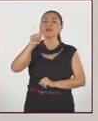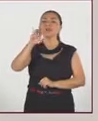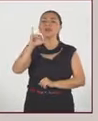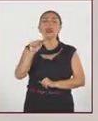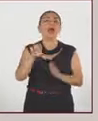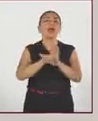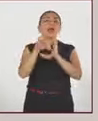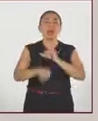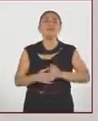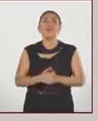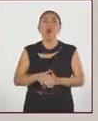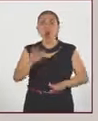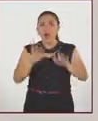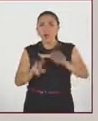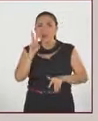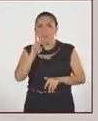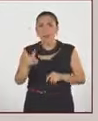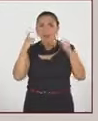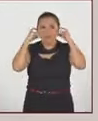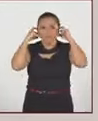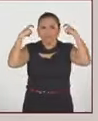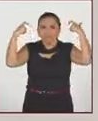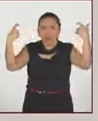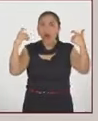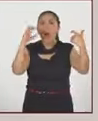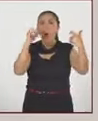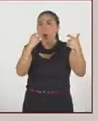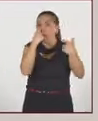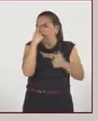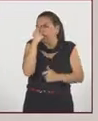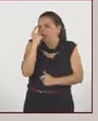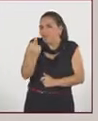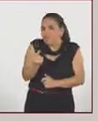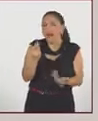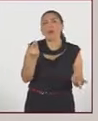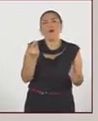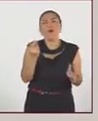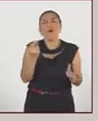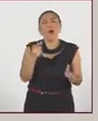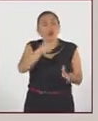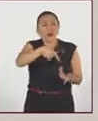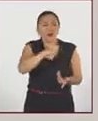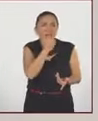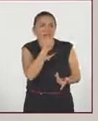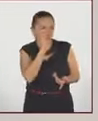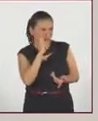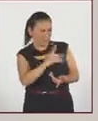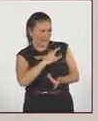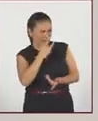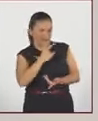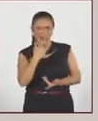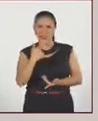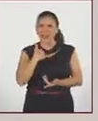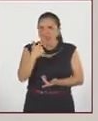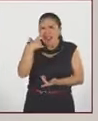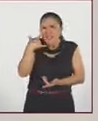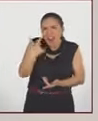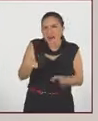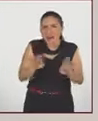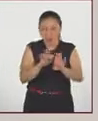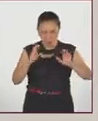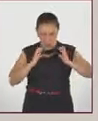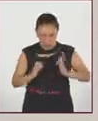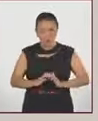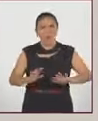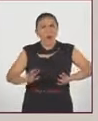empiezan a crecer un poco más las orejas o la nariz, ¿no? Entonces los alumnos pues como que se sienten un poco deformes, ¿no? A veces dicen, no,